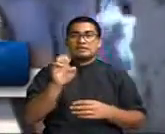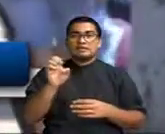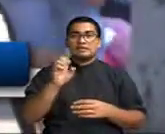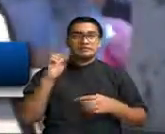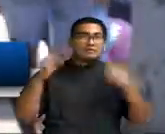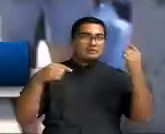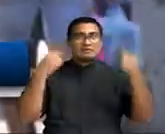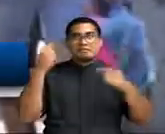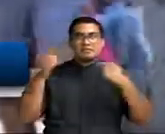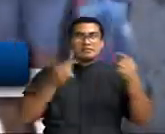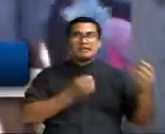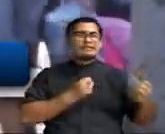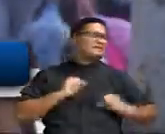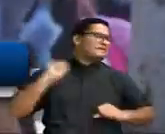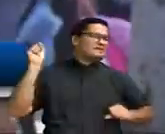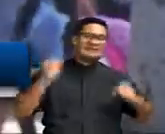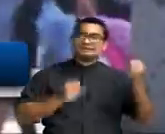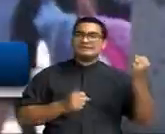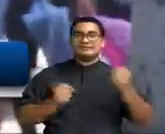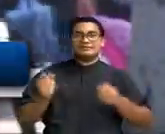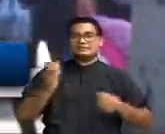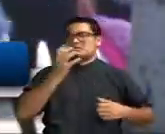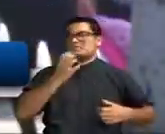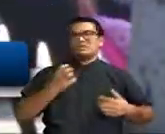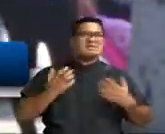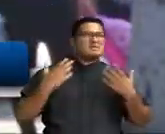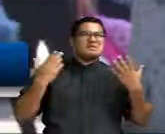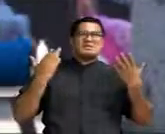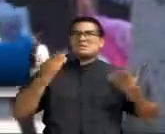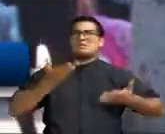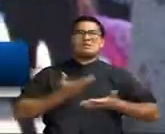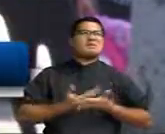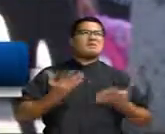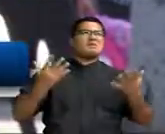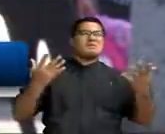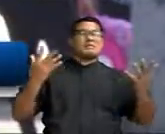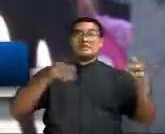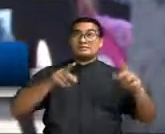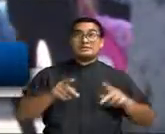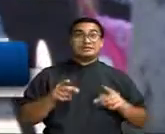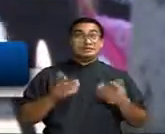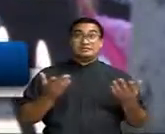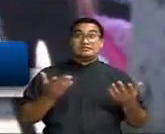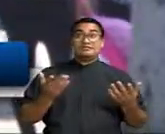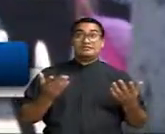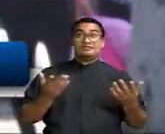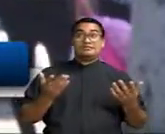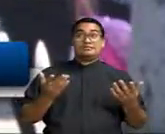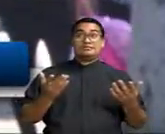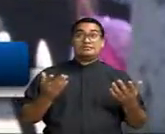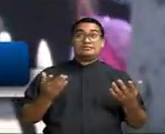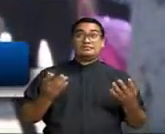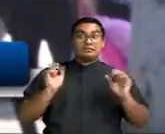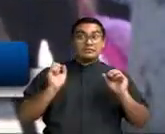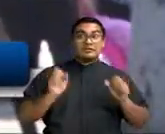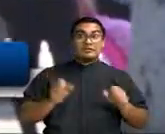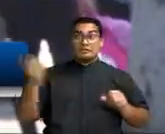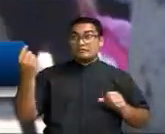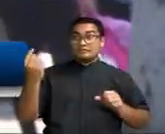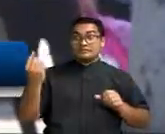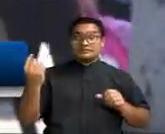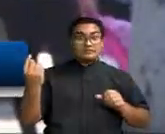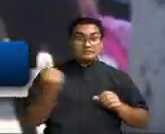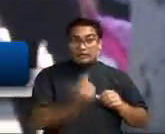maníaca incontrolable, con irritabilidad, enojo y aquella persona súper acelerada, pues lógicamente probablemente va a llegar